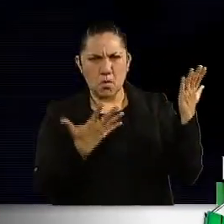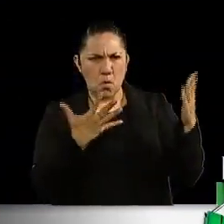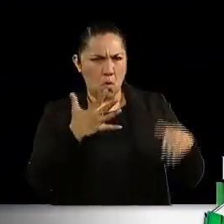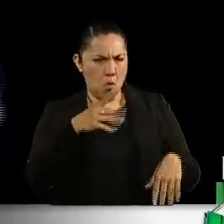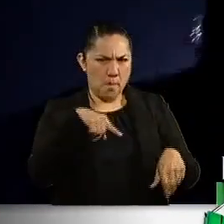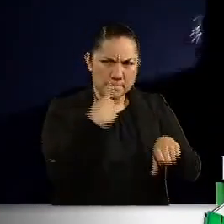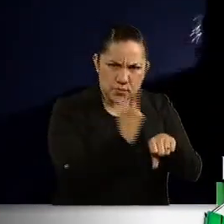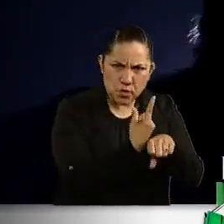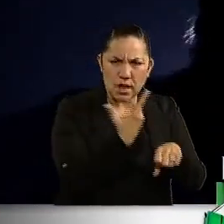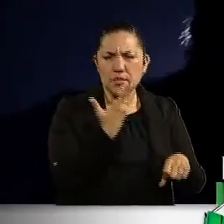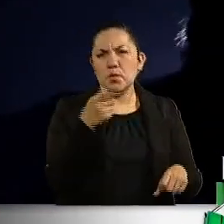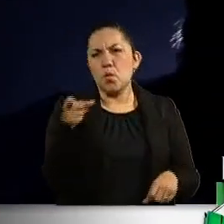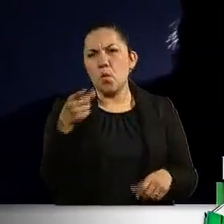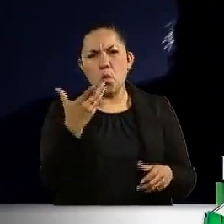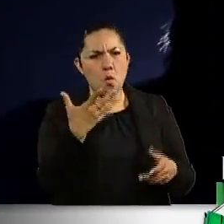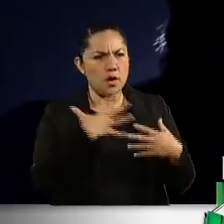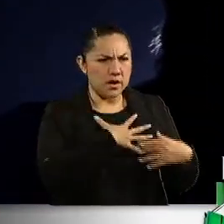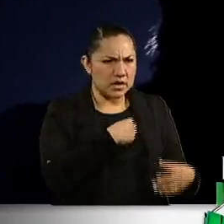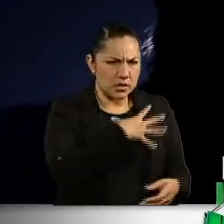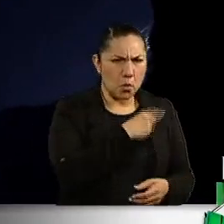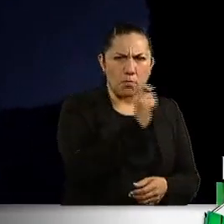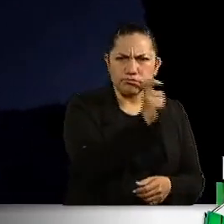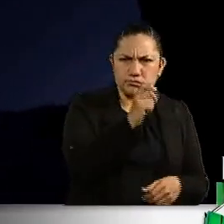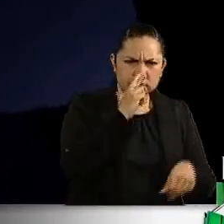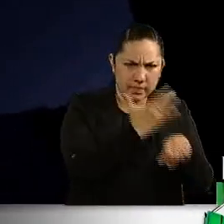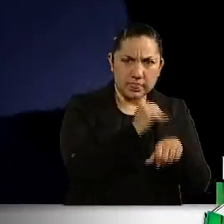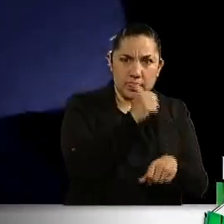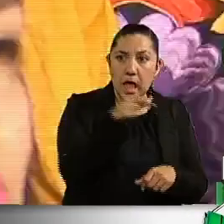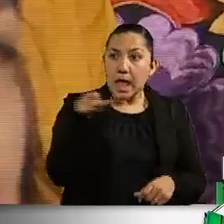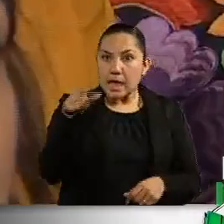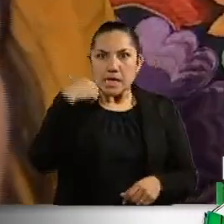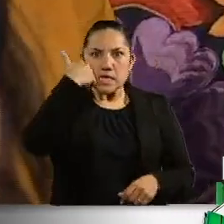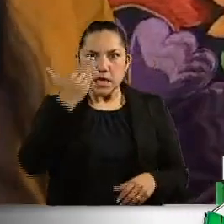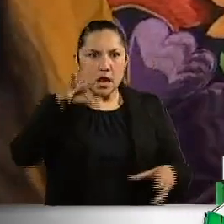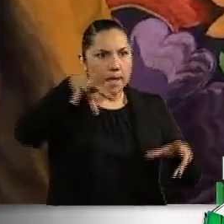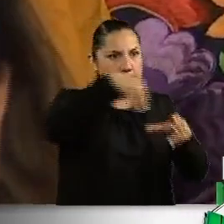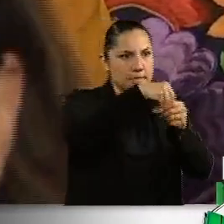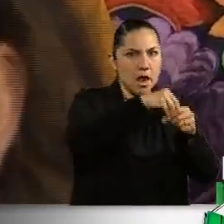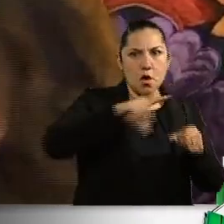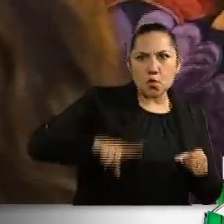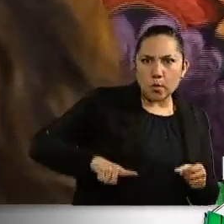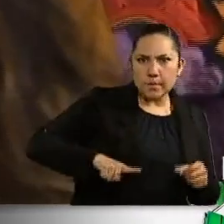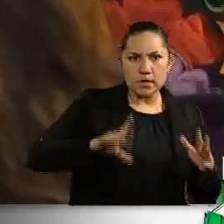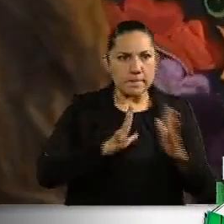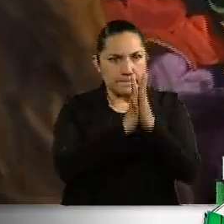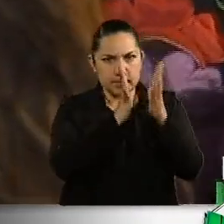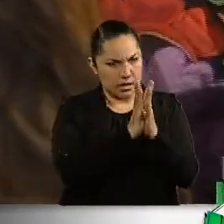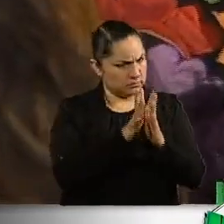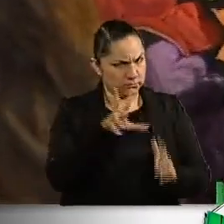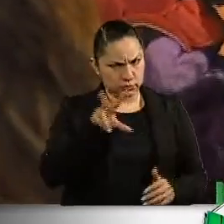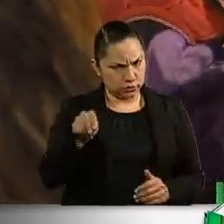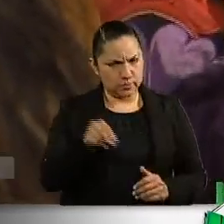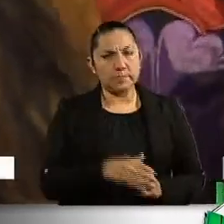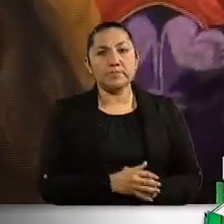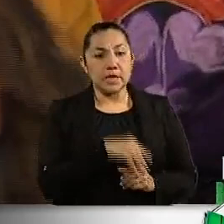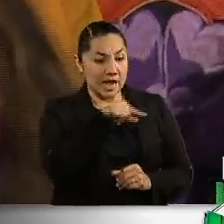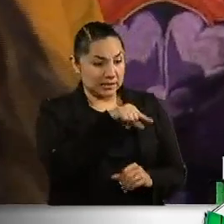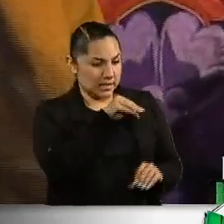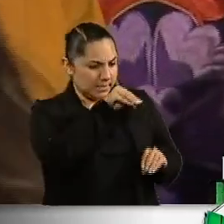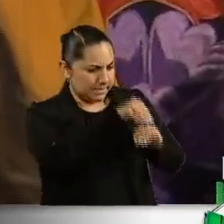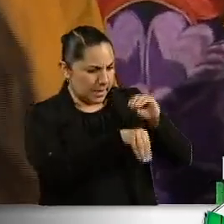toma de decisiones de poder. Sentar las bases para que en la Constitución, en el artículo 38,